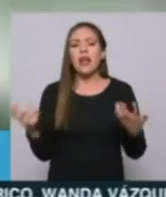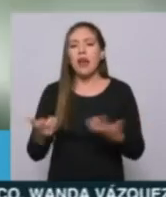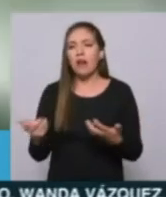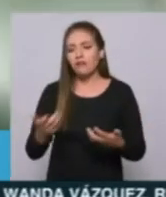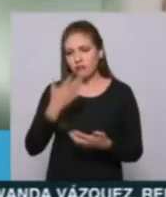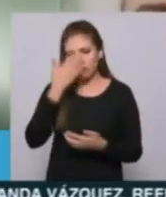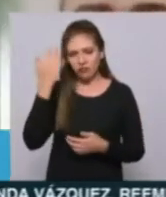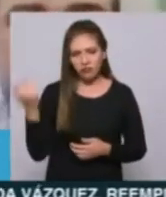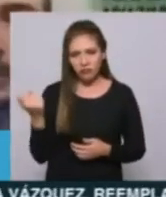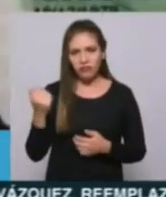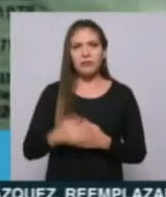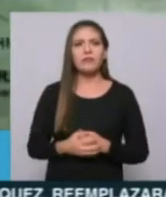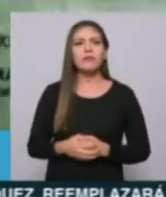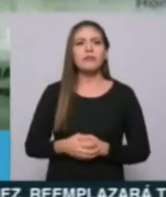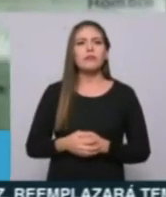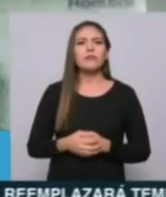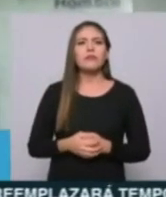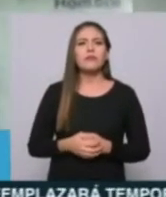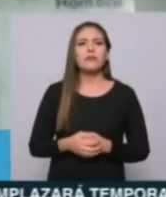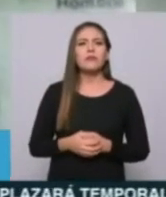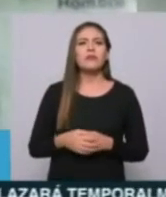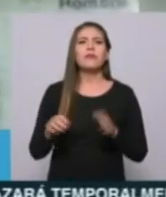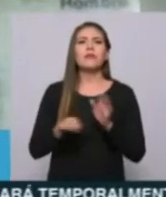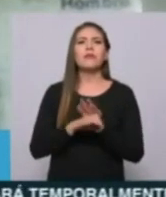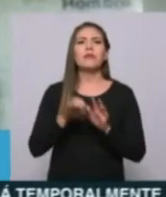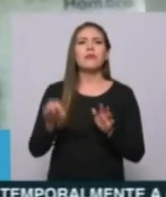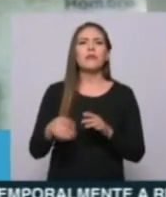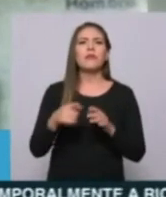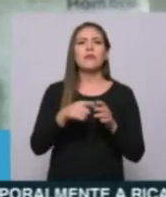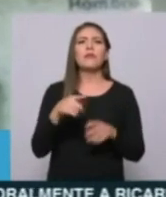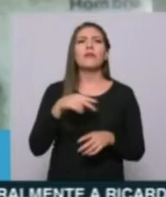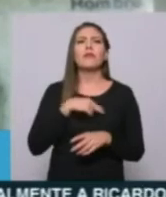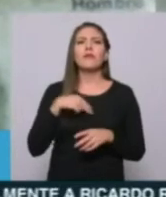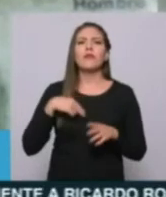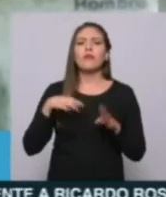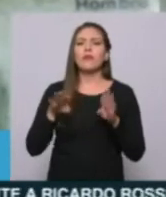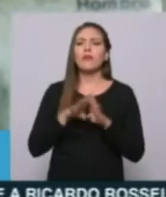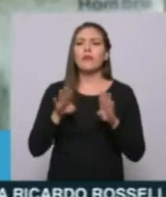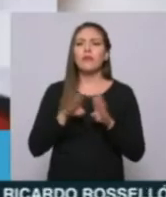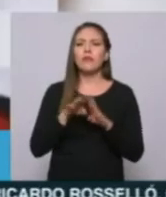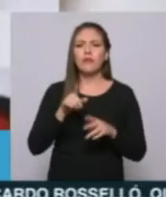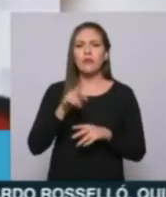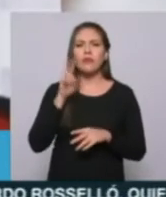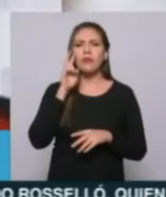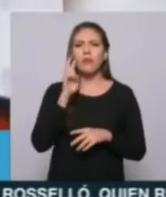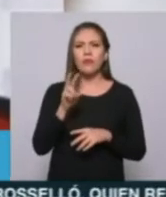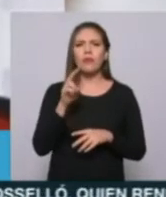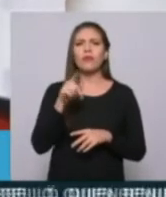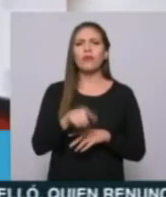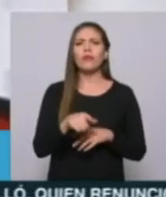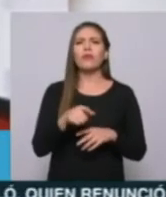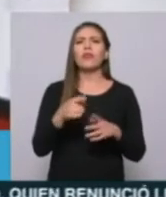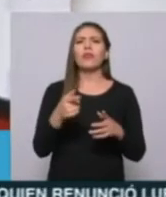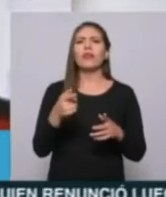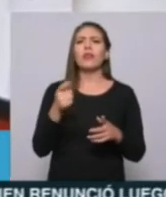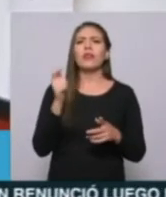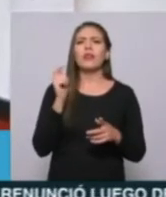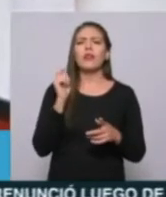ojo del análisis en el sentido de mirar en el factor Israel, o así llamarlo